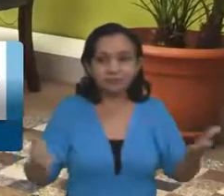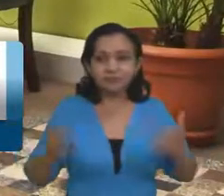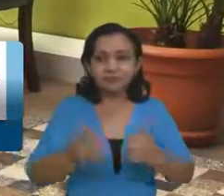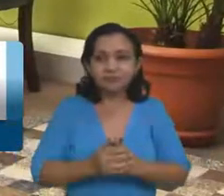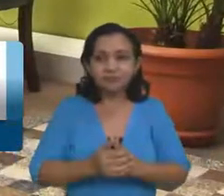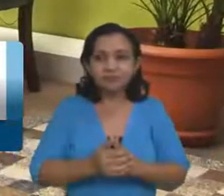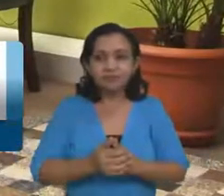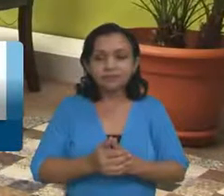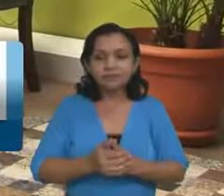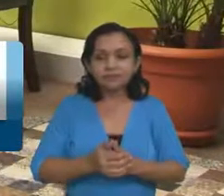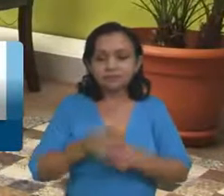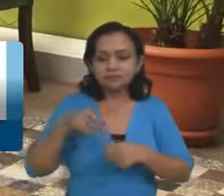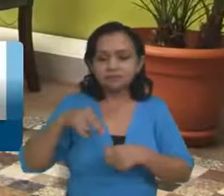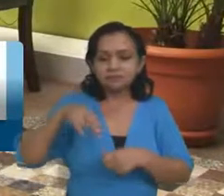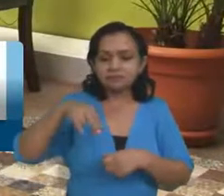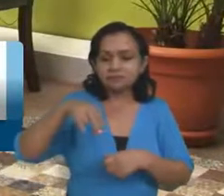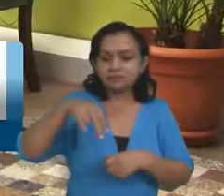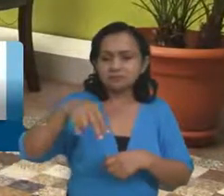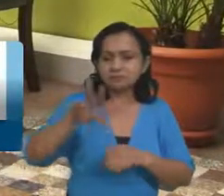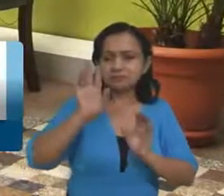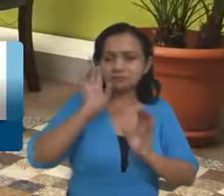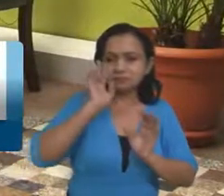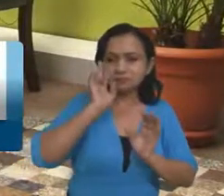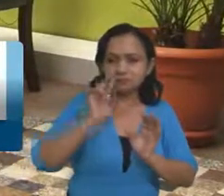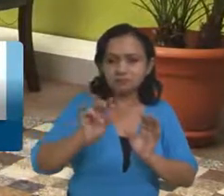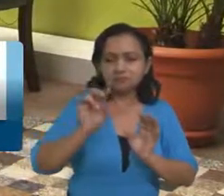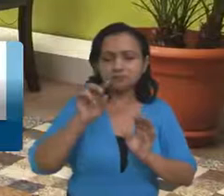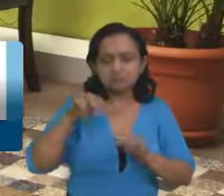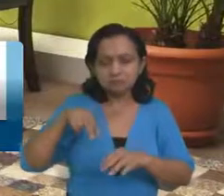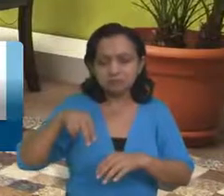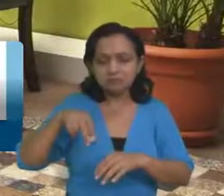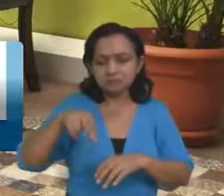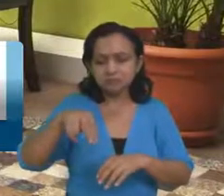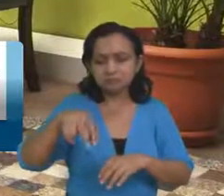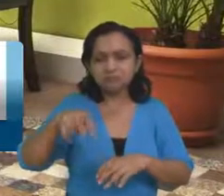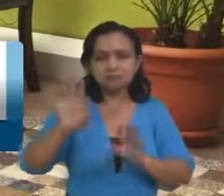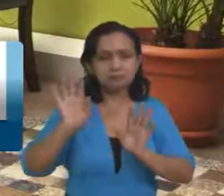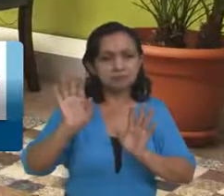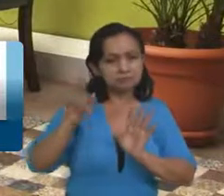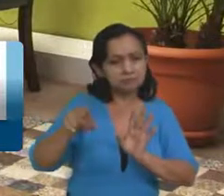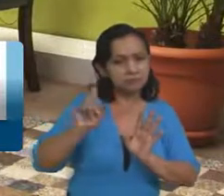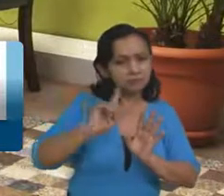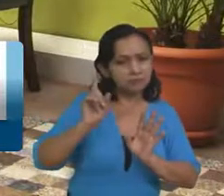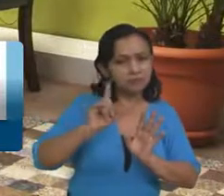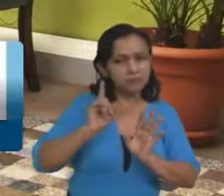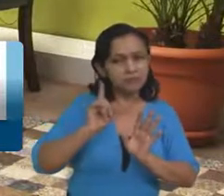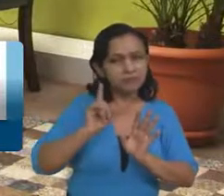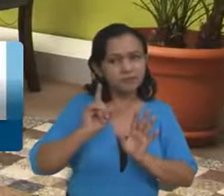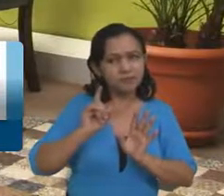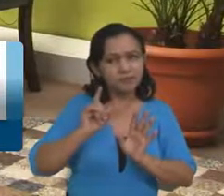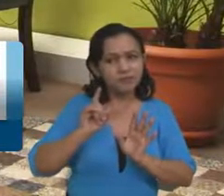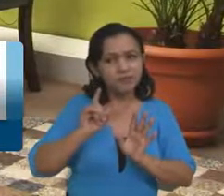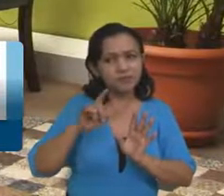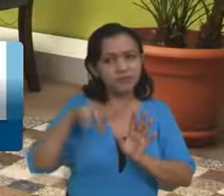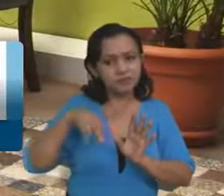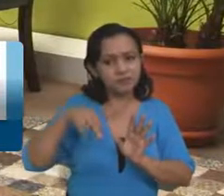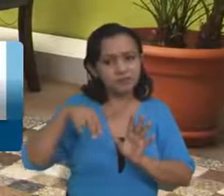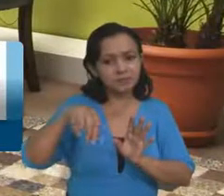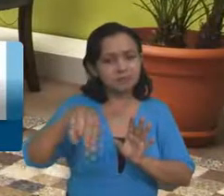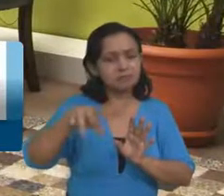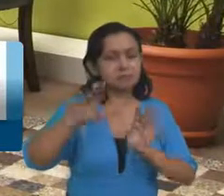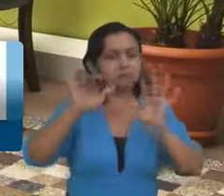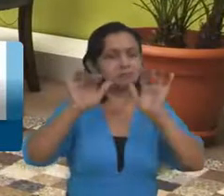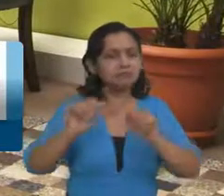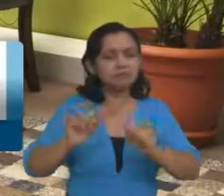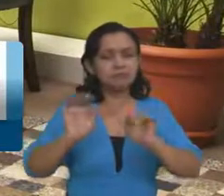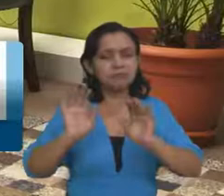Si el paciente entra caminando, por ejemplo, renqueandito, pero entra caminando, ¿de acuerdo? Si caminó más de 20 pasos, ya está definido.